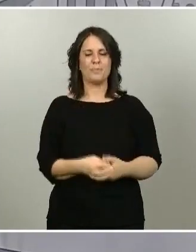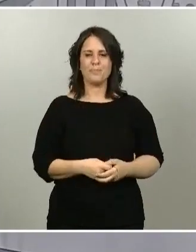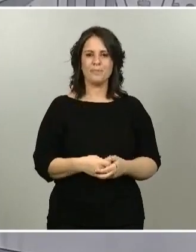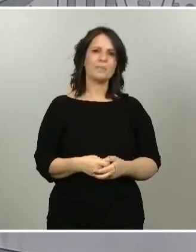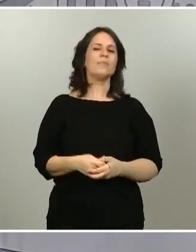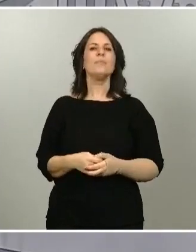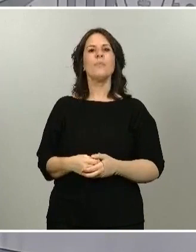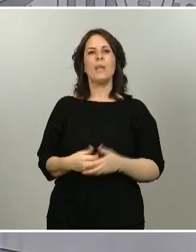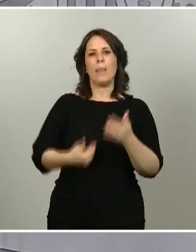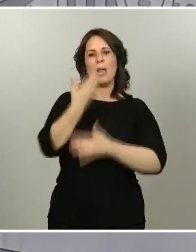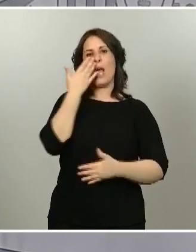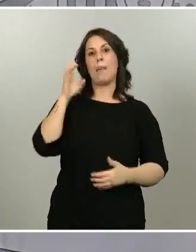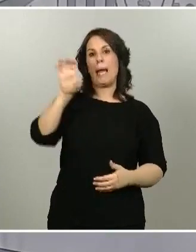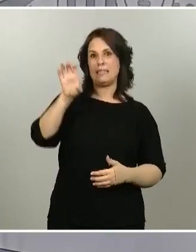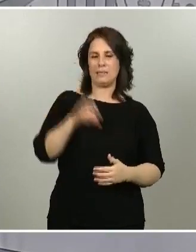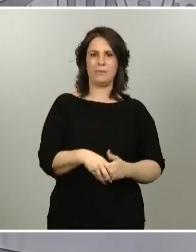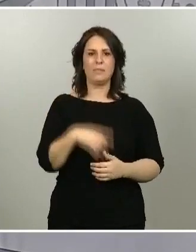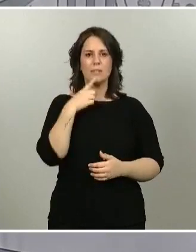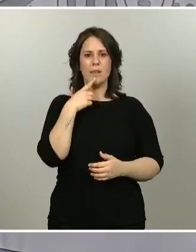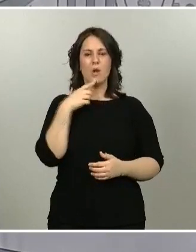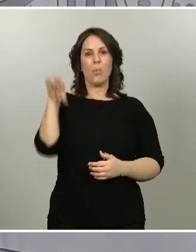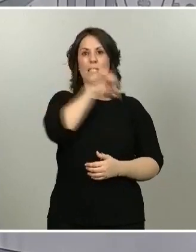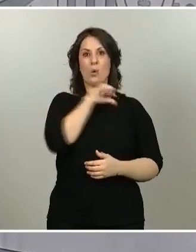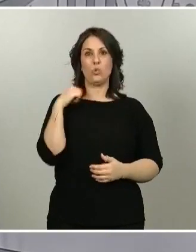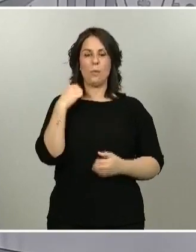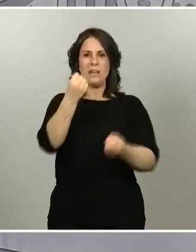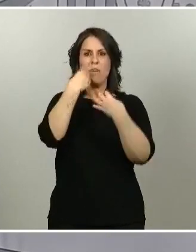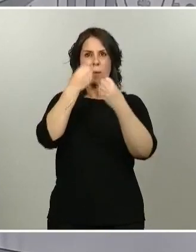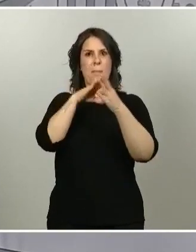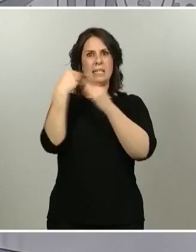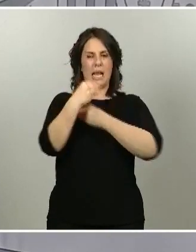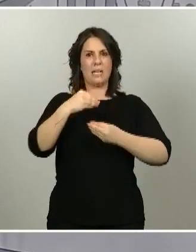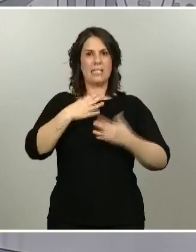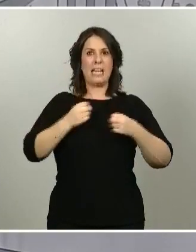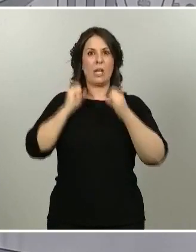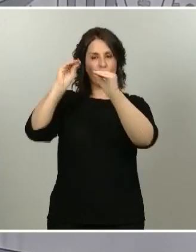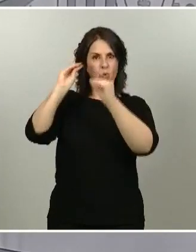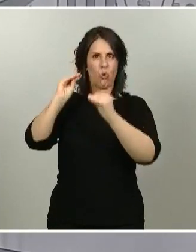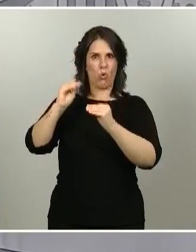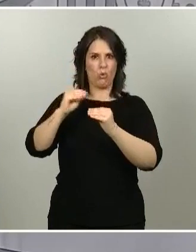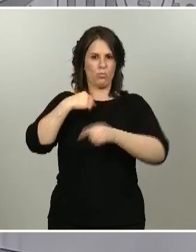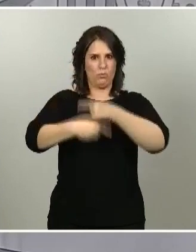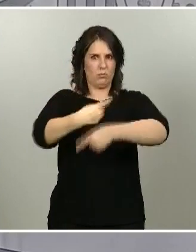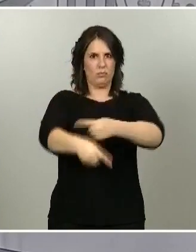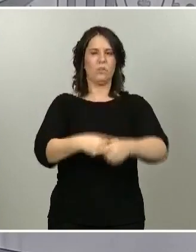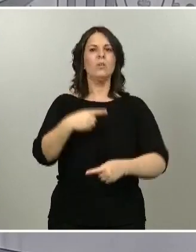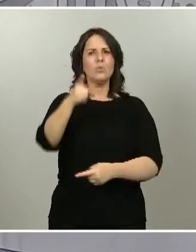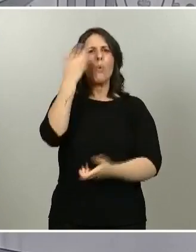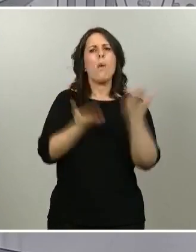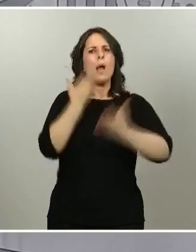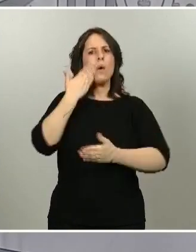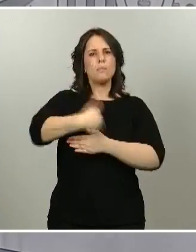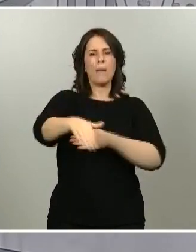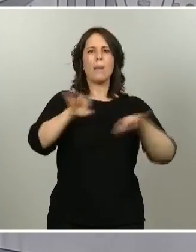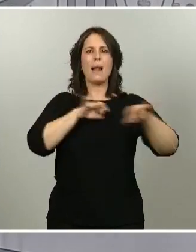dice que las comunidades informan semanalmente del material sanitario con el que cuentan. ¿Cómo evalúa su preparación para la desescalada y para un eventual